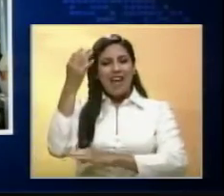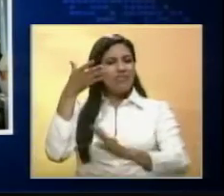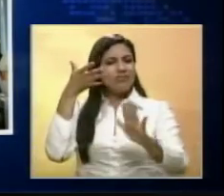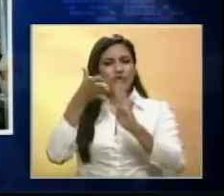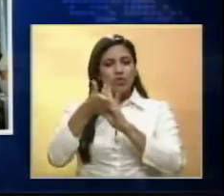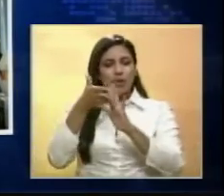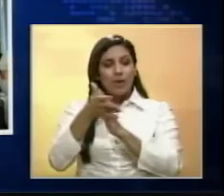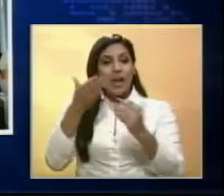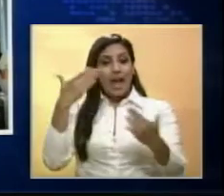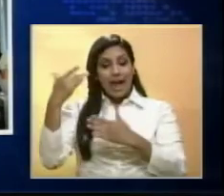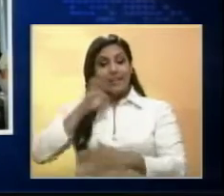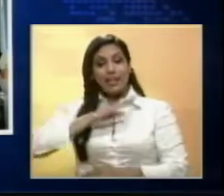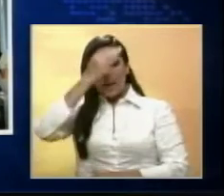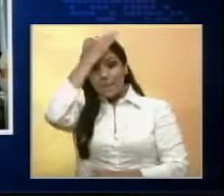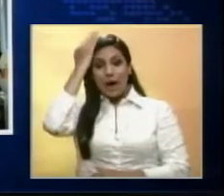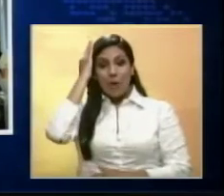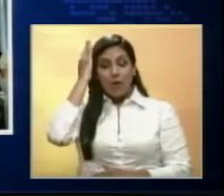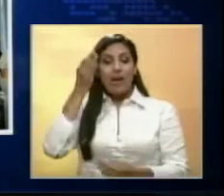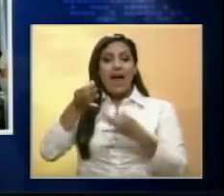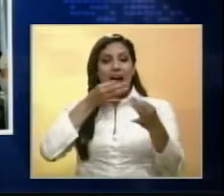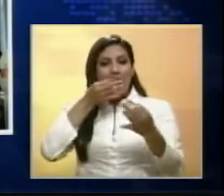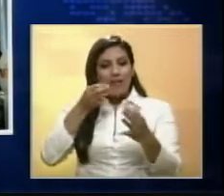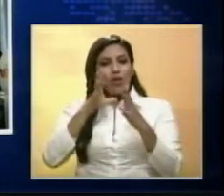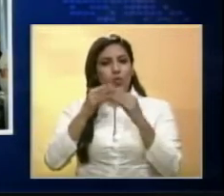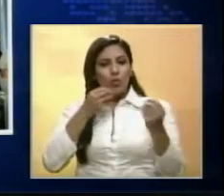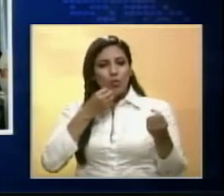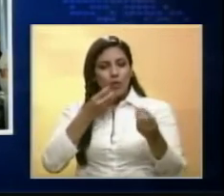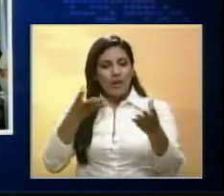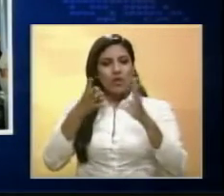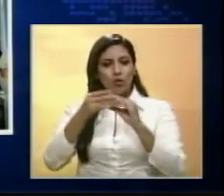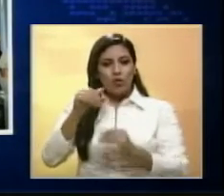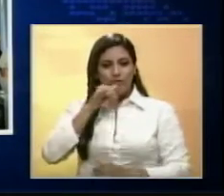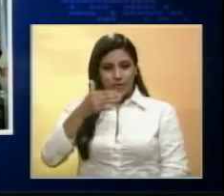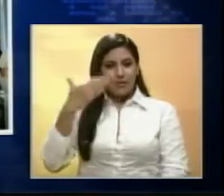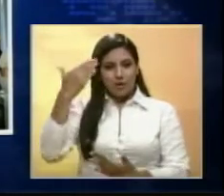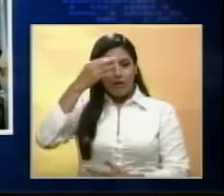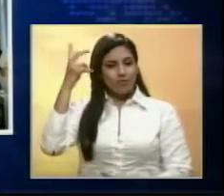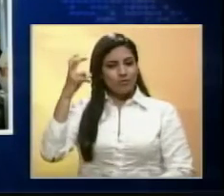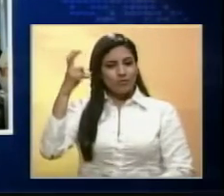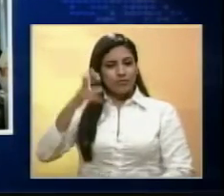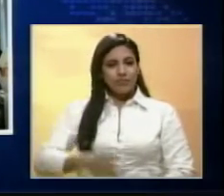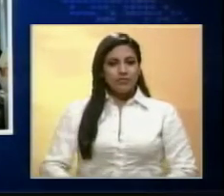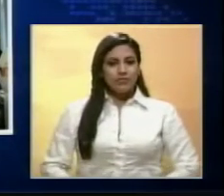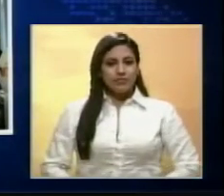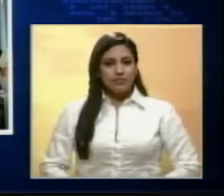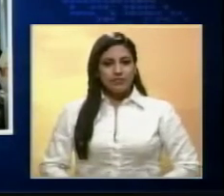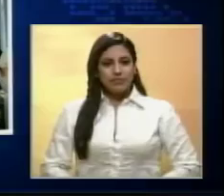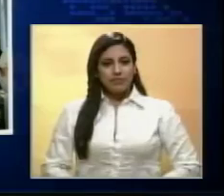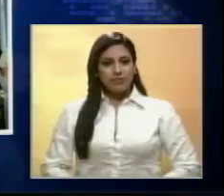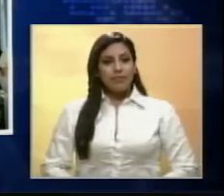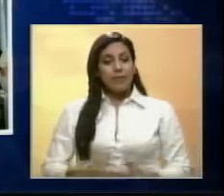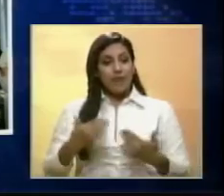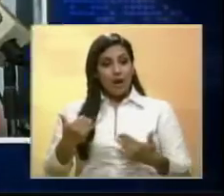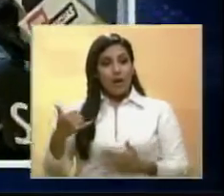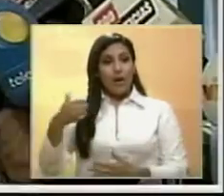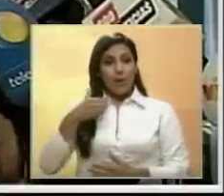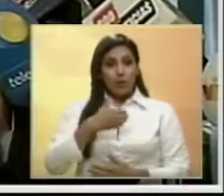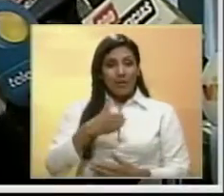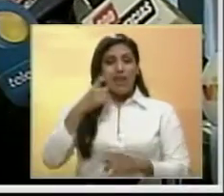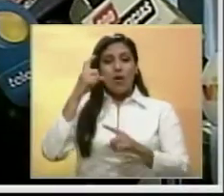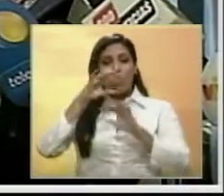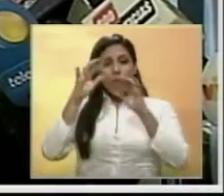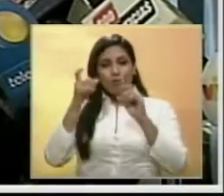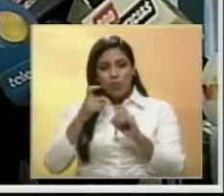se encuentra Manuel Covela dando cobertura y nos va a ampliar toda la información. Adelante, Manuel, te escuchamos. La unidad ha buscado diferentes